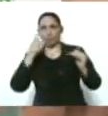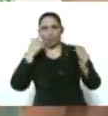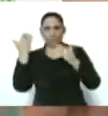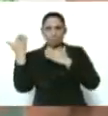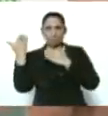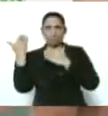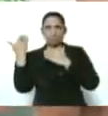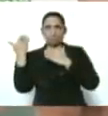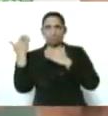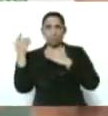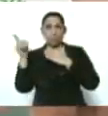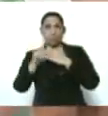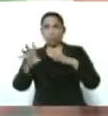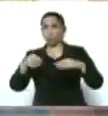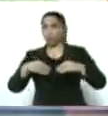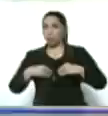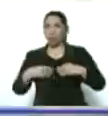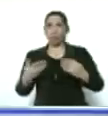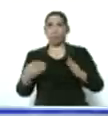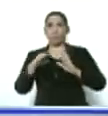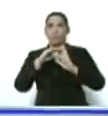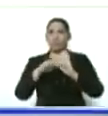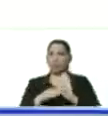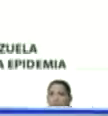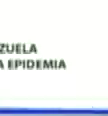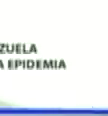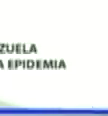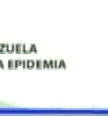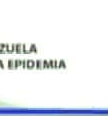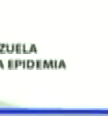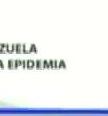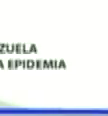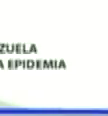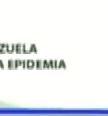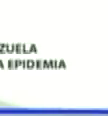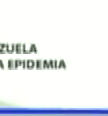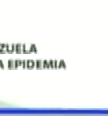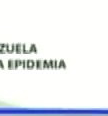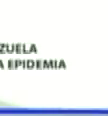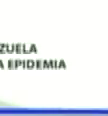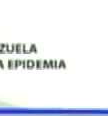Si no hubiéramos tomado medidas, aquí tenemos, con su permiso,